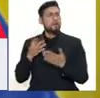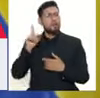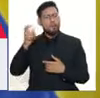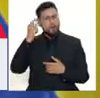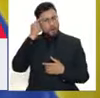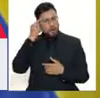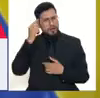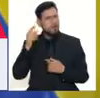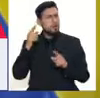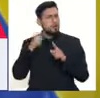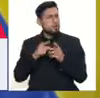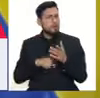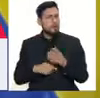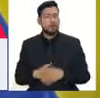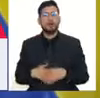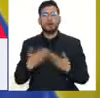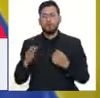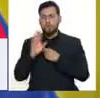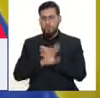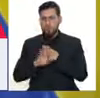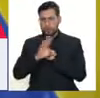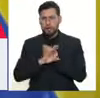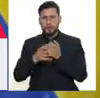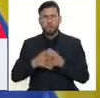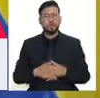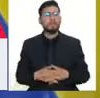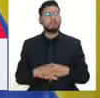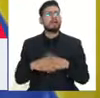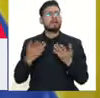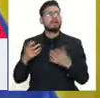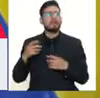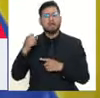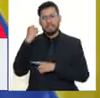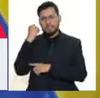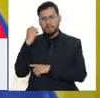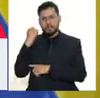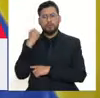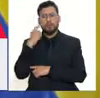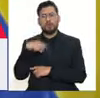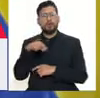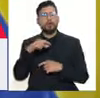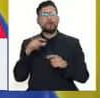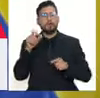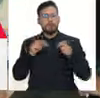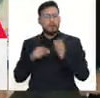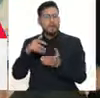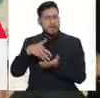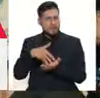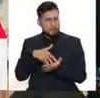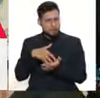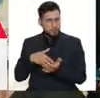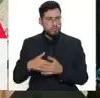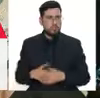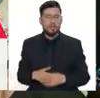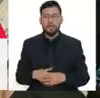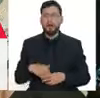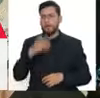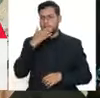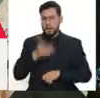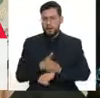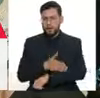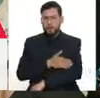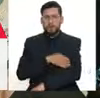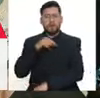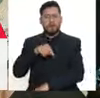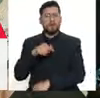políticas enfocadas en la protección y promoción de los derechos de los grupos vulnerables, la mejora del